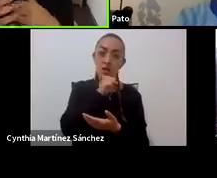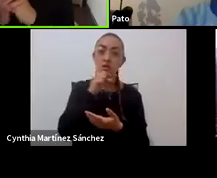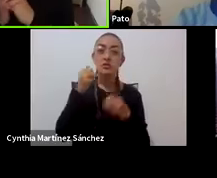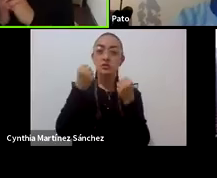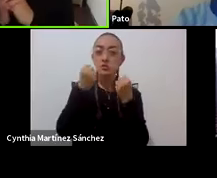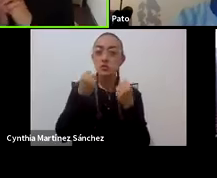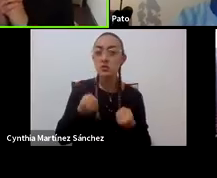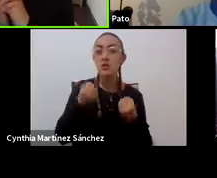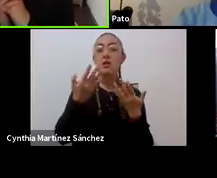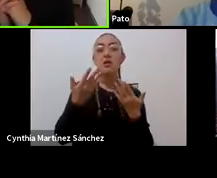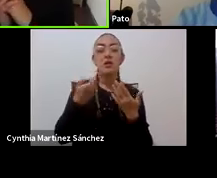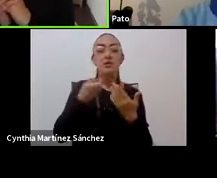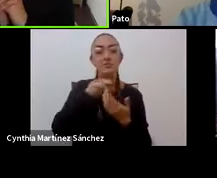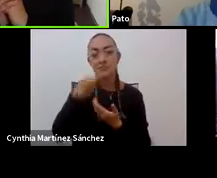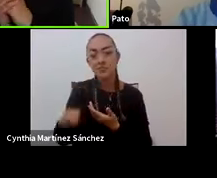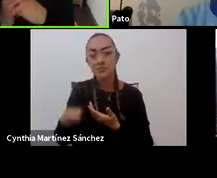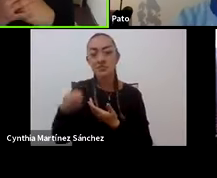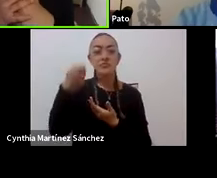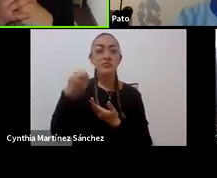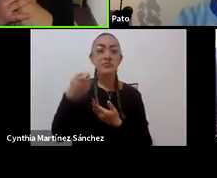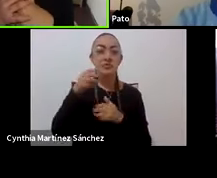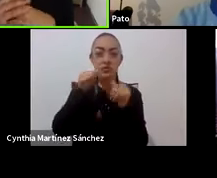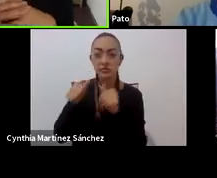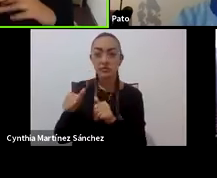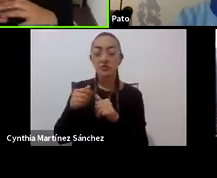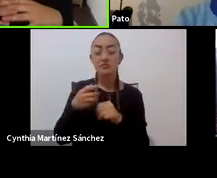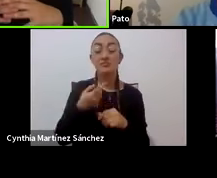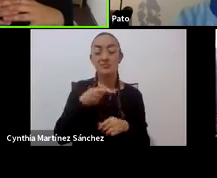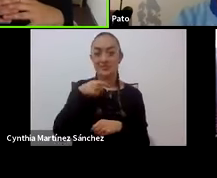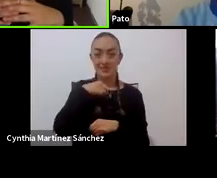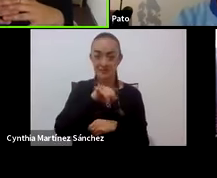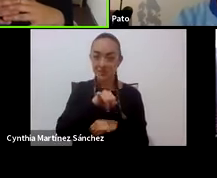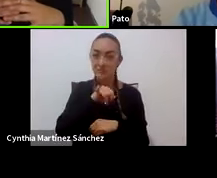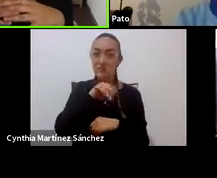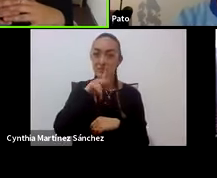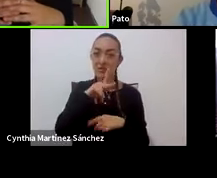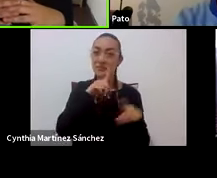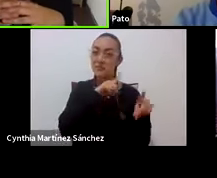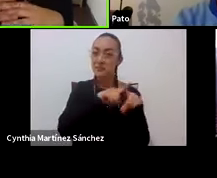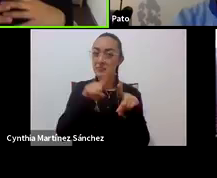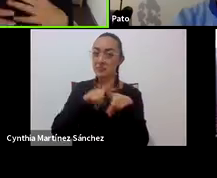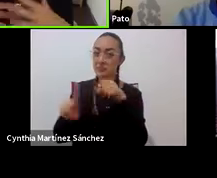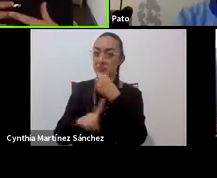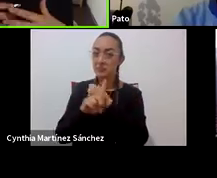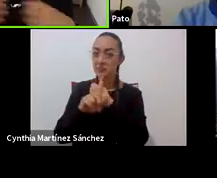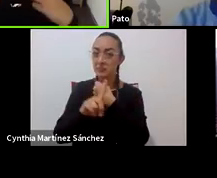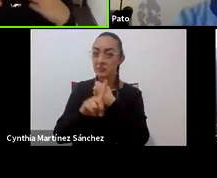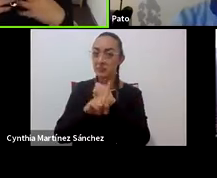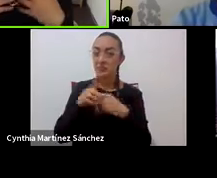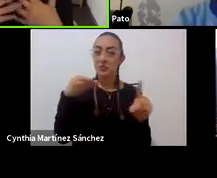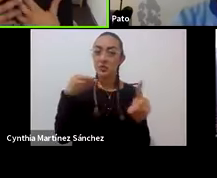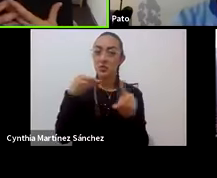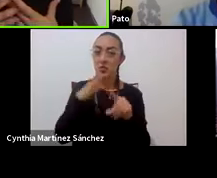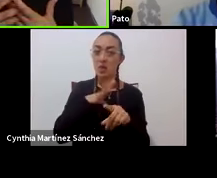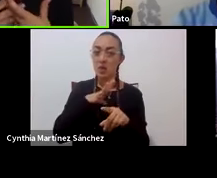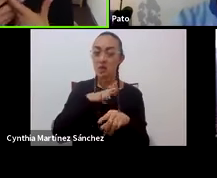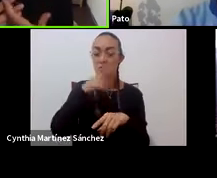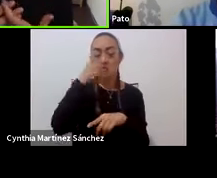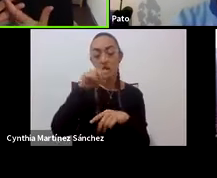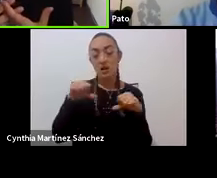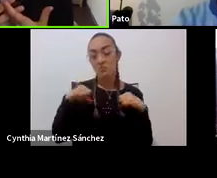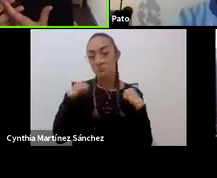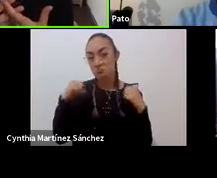guías, sí, pero también existen muchas problemáticas muy específicas de las escuelas que viven las adolescentes y los